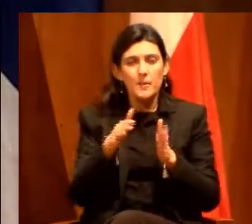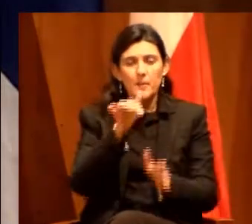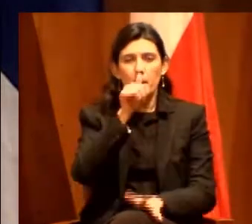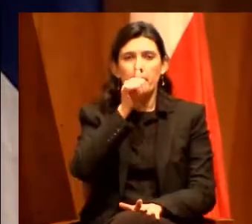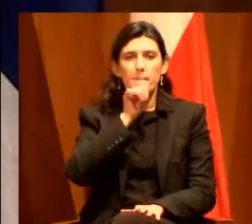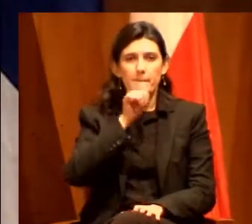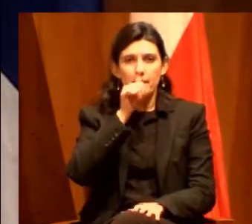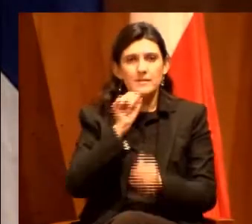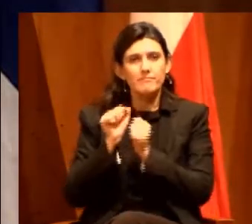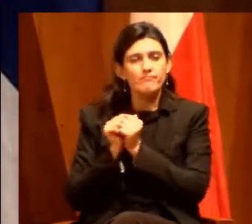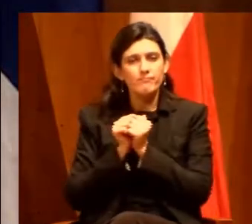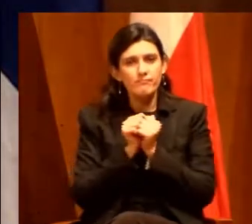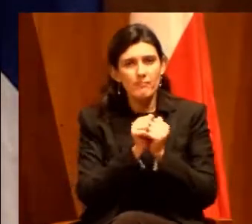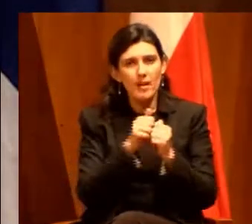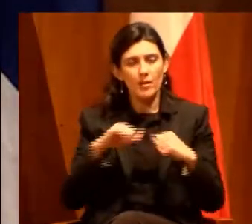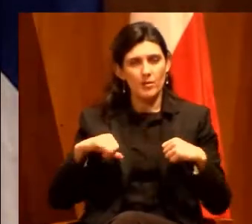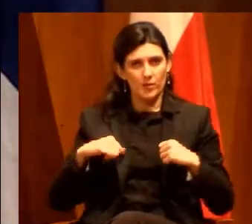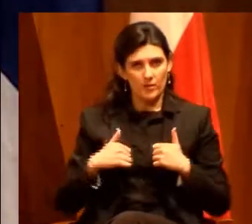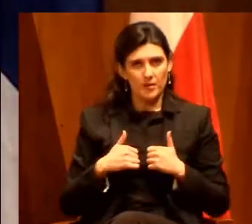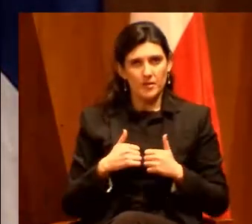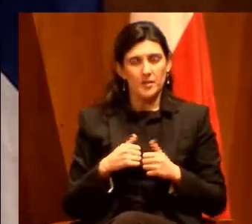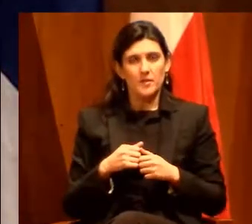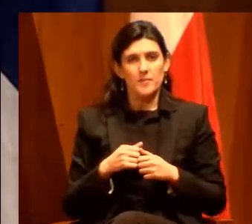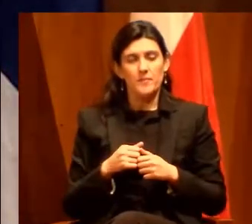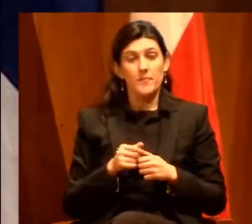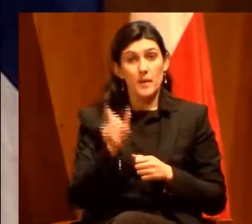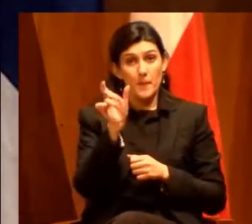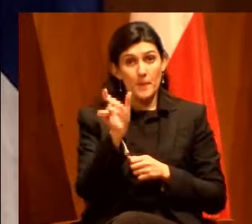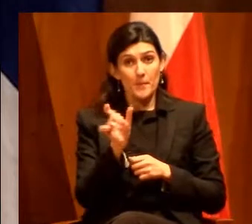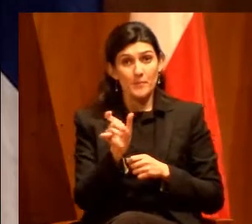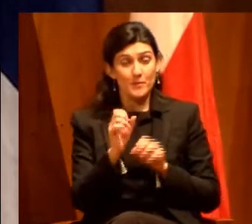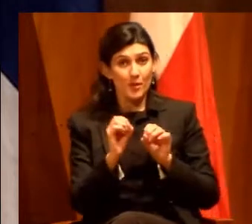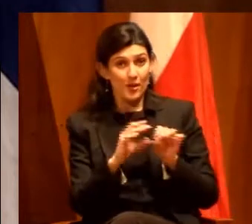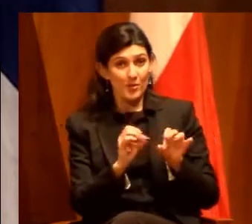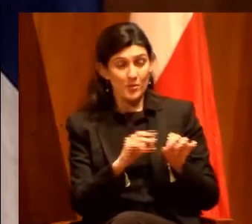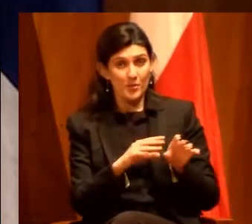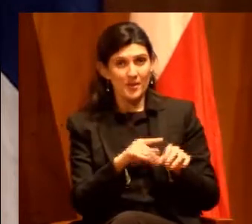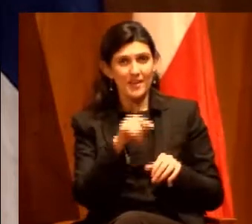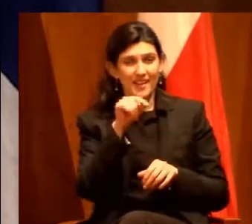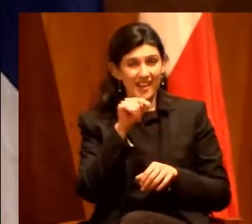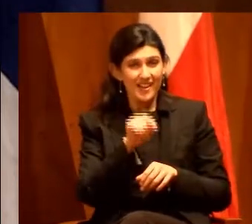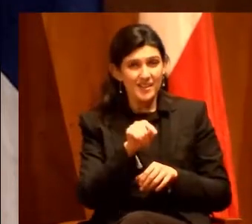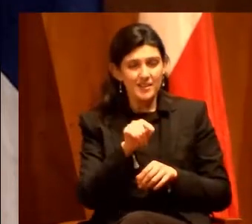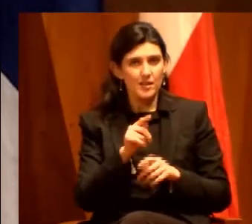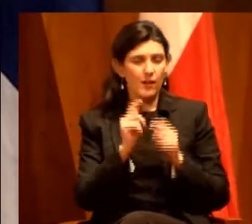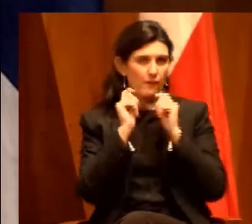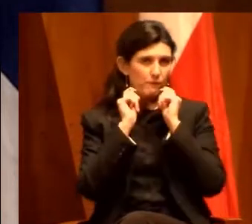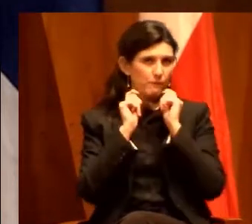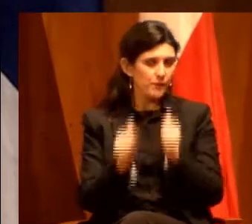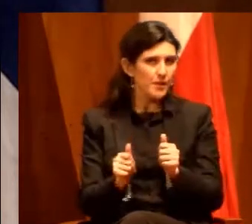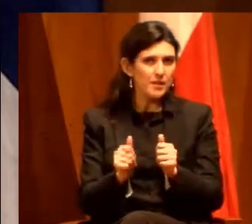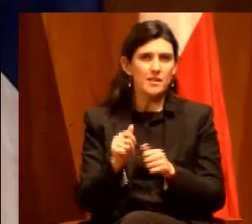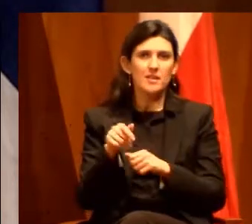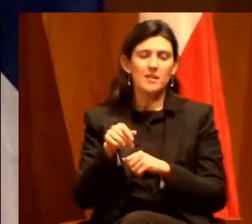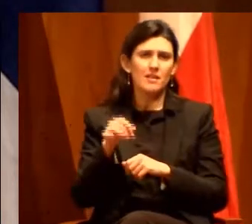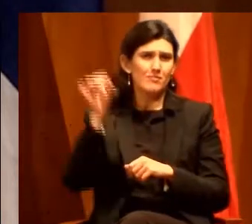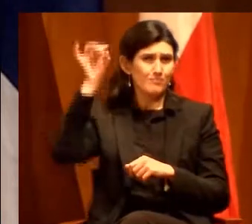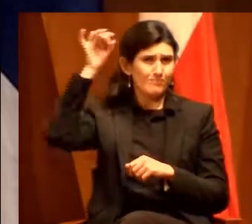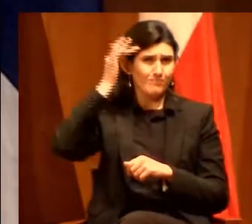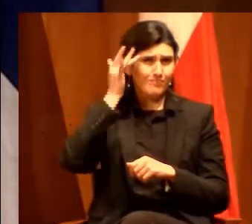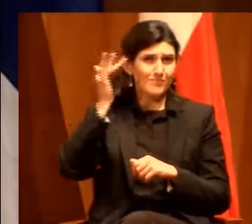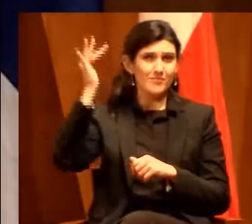paciencia junto a los jóvenes. El educador debe ser, ante todo, muy competente, cualificado y al mismo